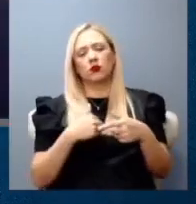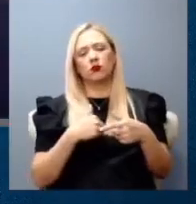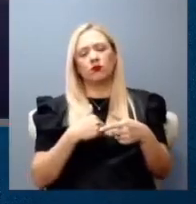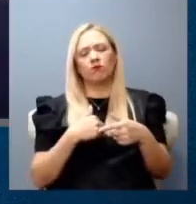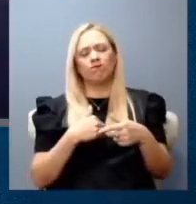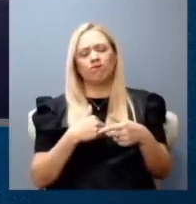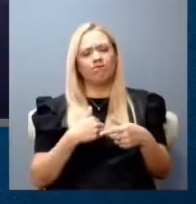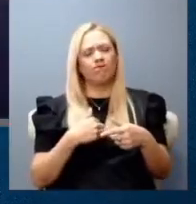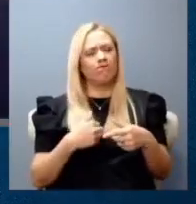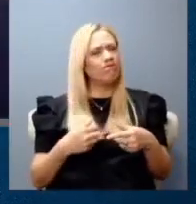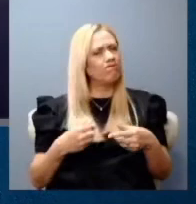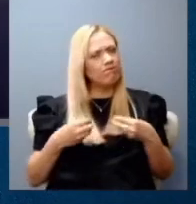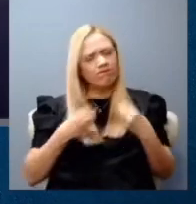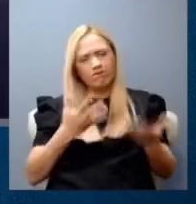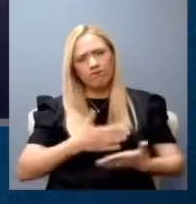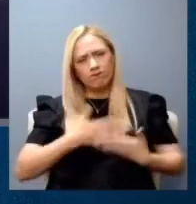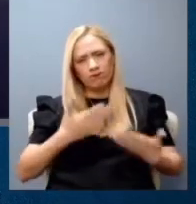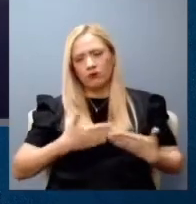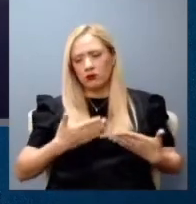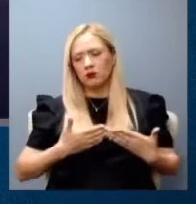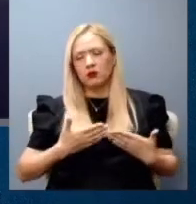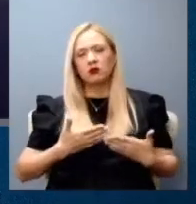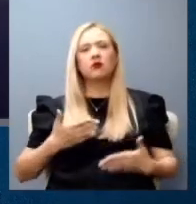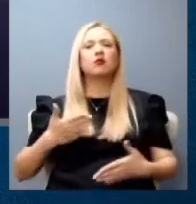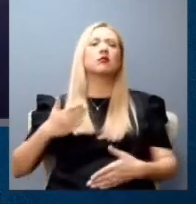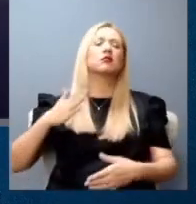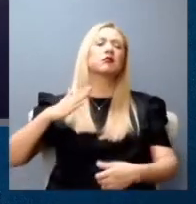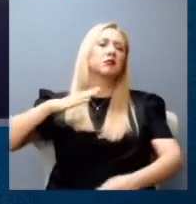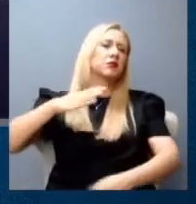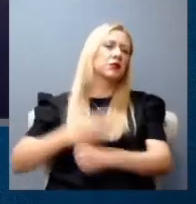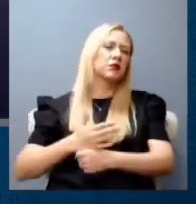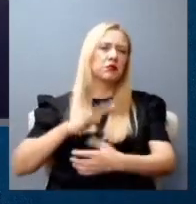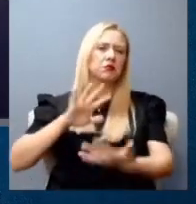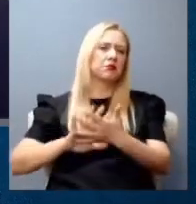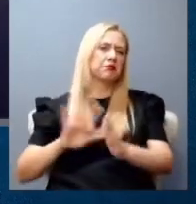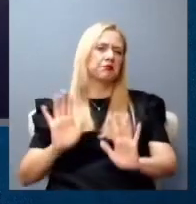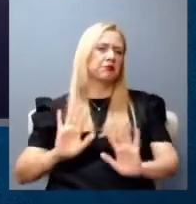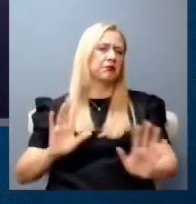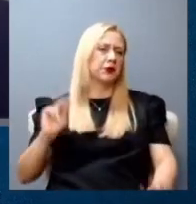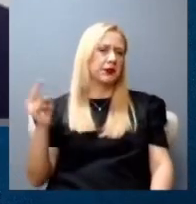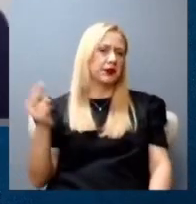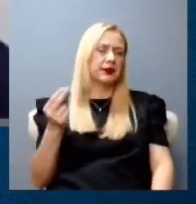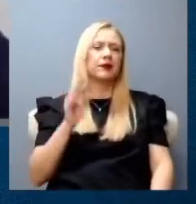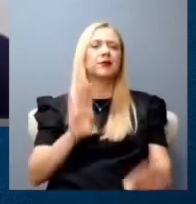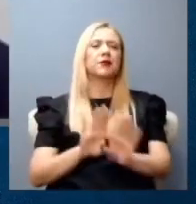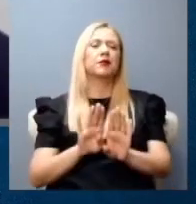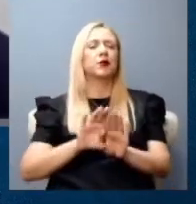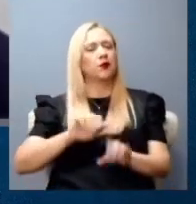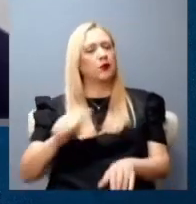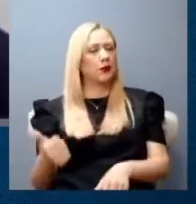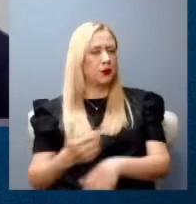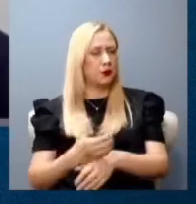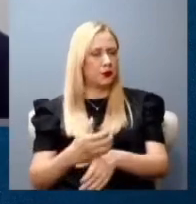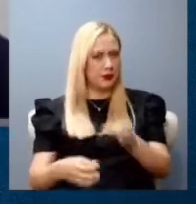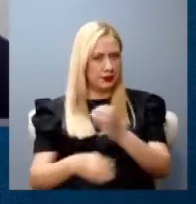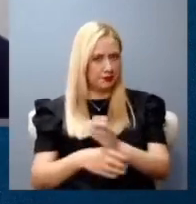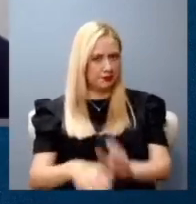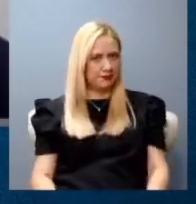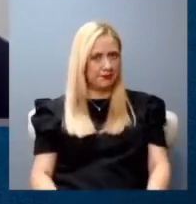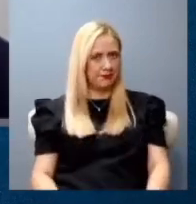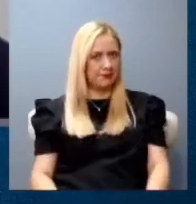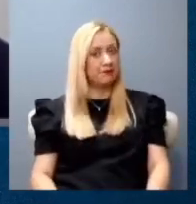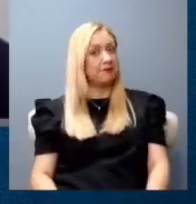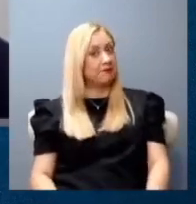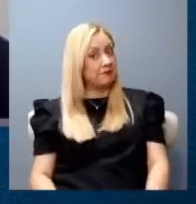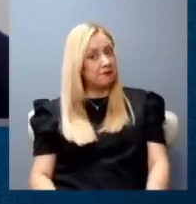completo a la verdad, pues van a obtener unas sanciones especiales que no incluyen cárcel. El sistema también incluye la creación